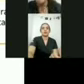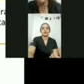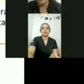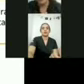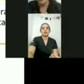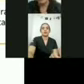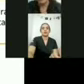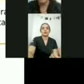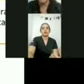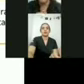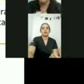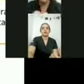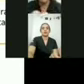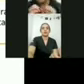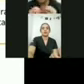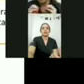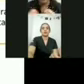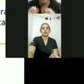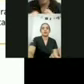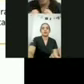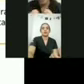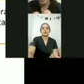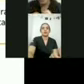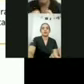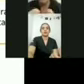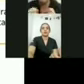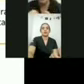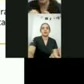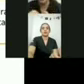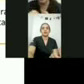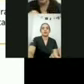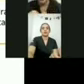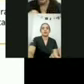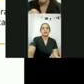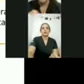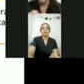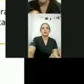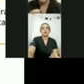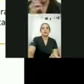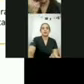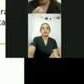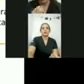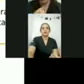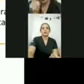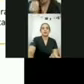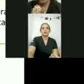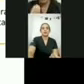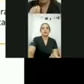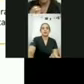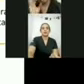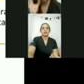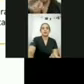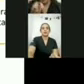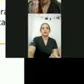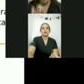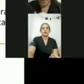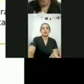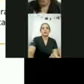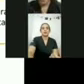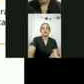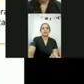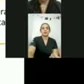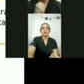La imprenta va a ser diferencialmente a la manuscrita, ya que sus códigos lingüísticos van a